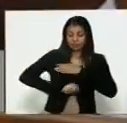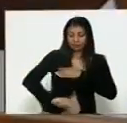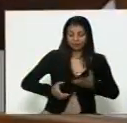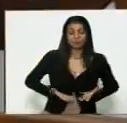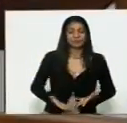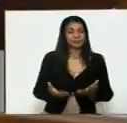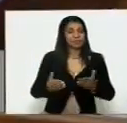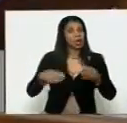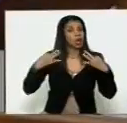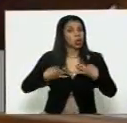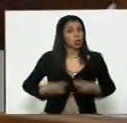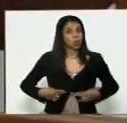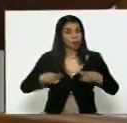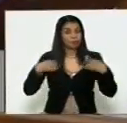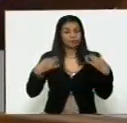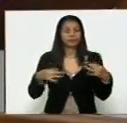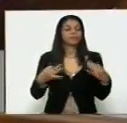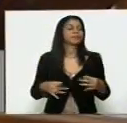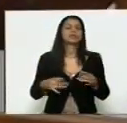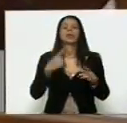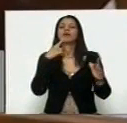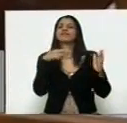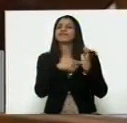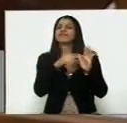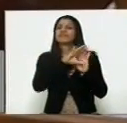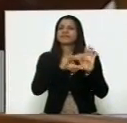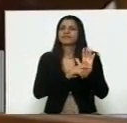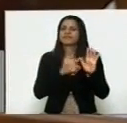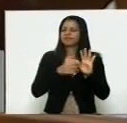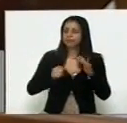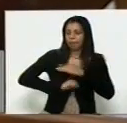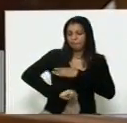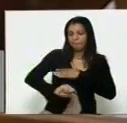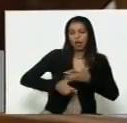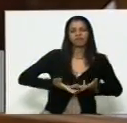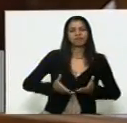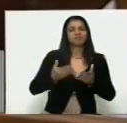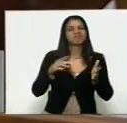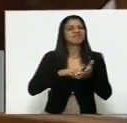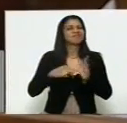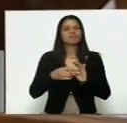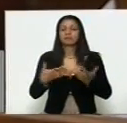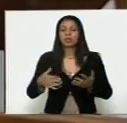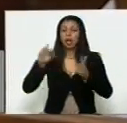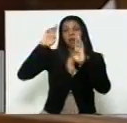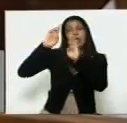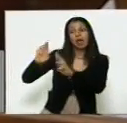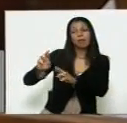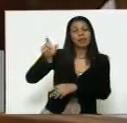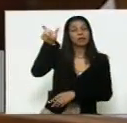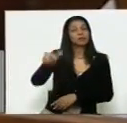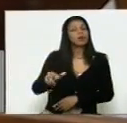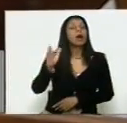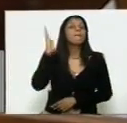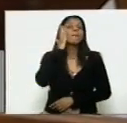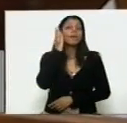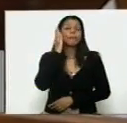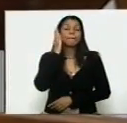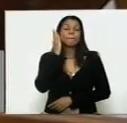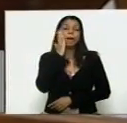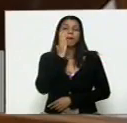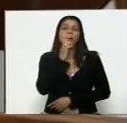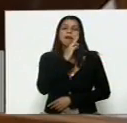los efectos de este decreto constituyente se entiende por parto y nacimiento humanizado el respeto a la dignidad y trato digno, justo